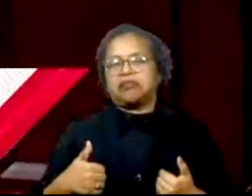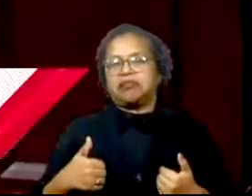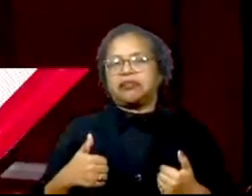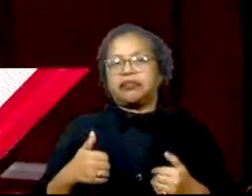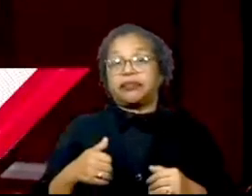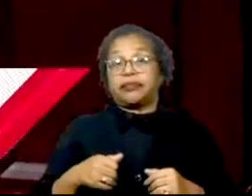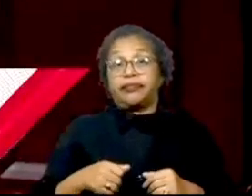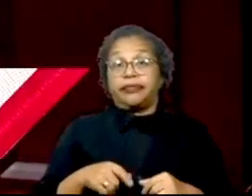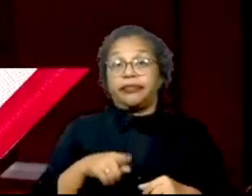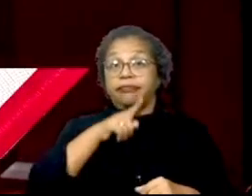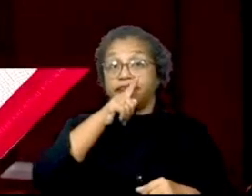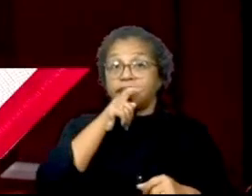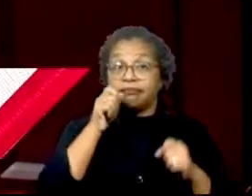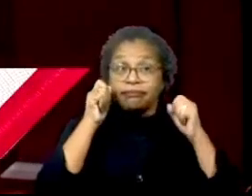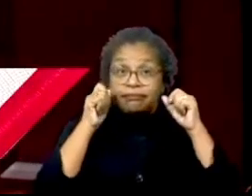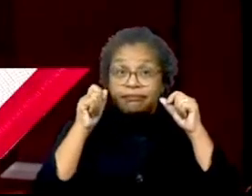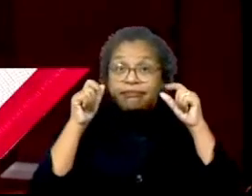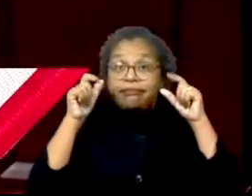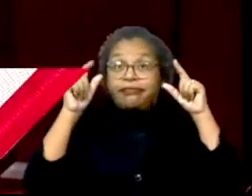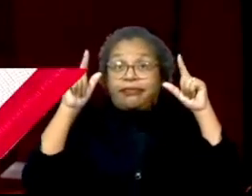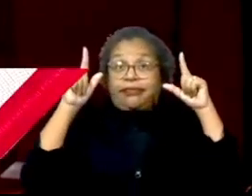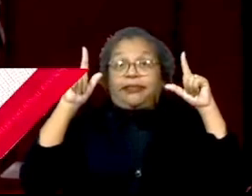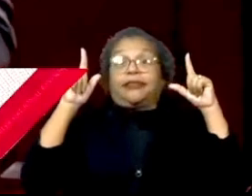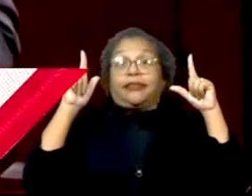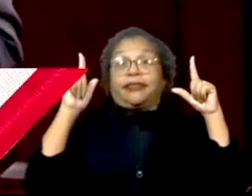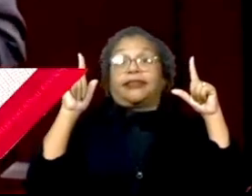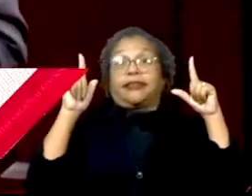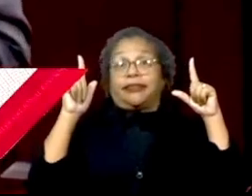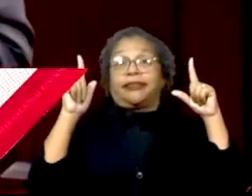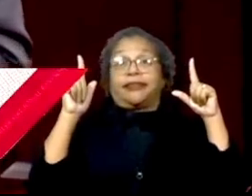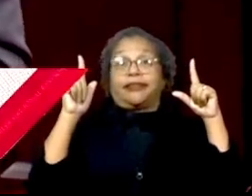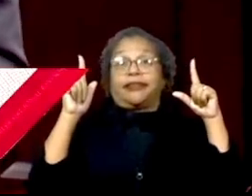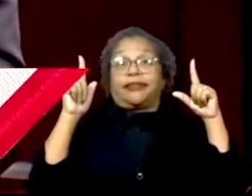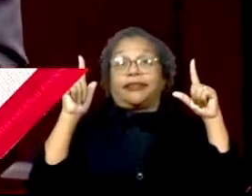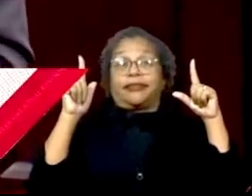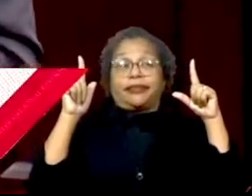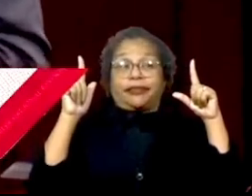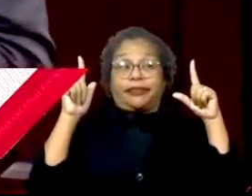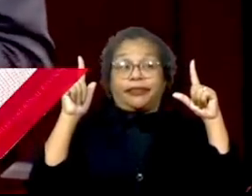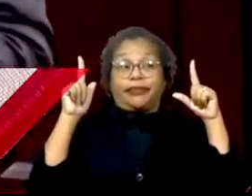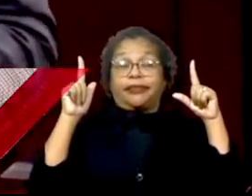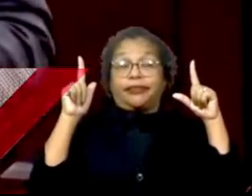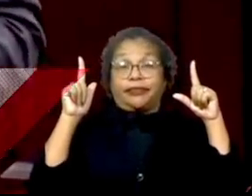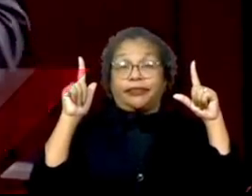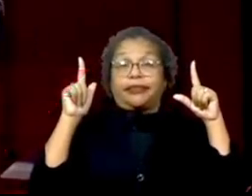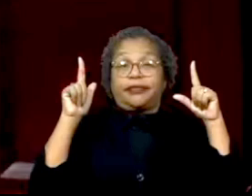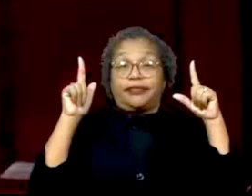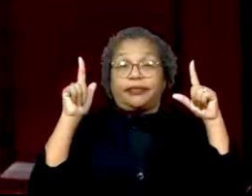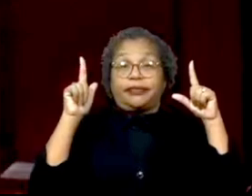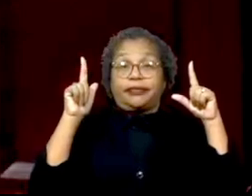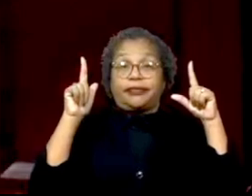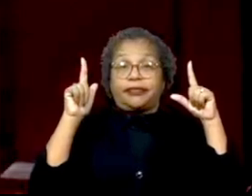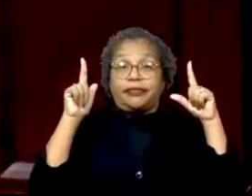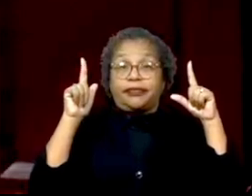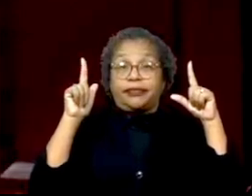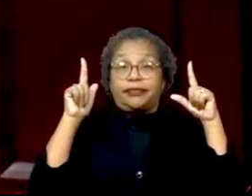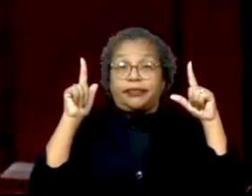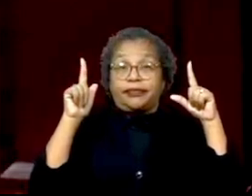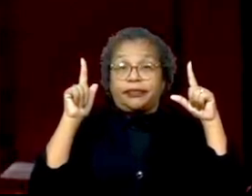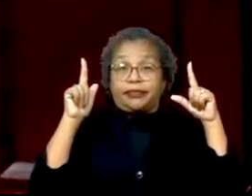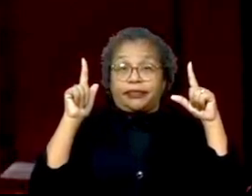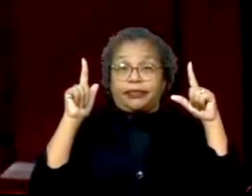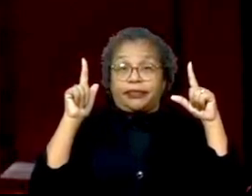nos sorprende sobremanera que este